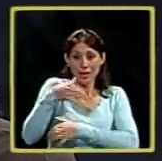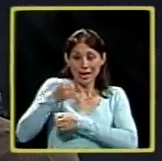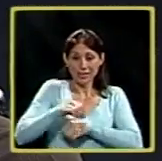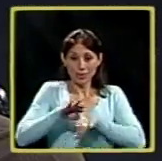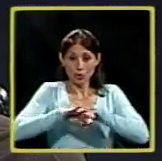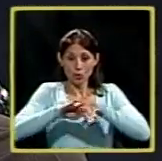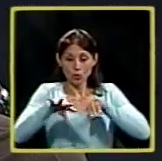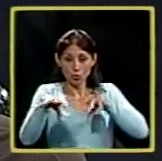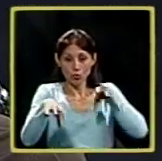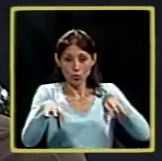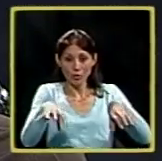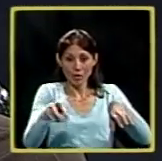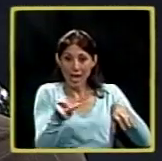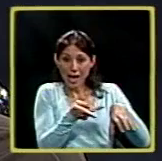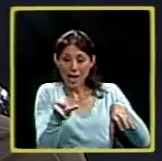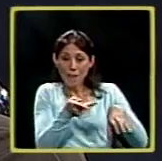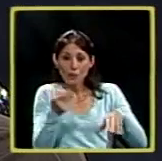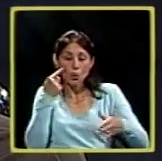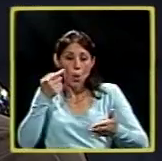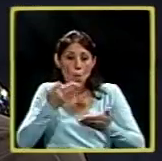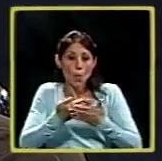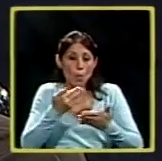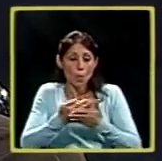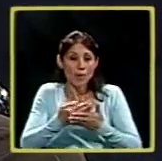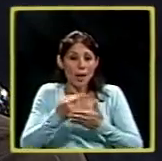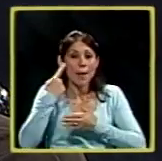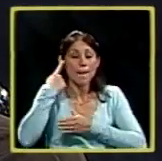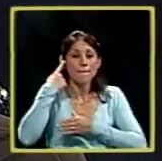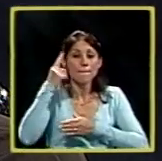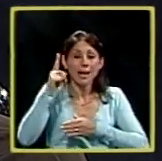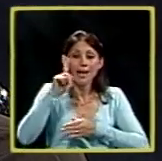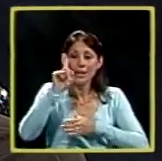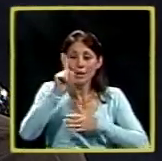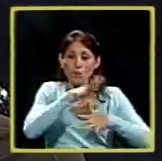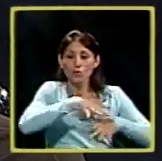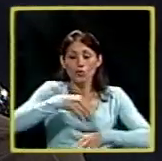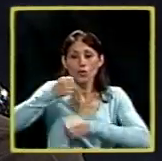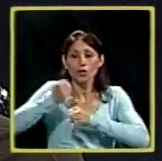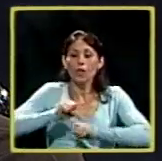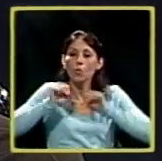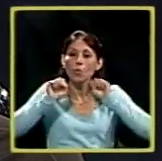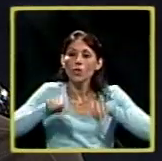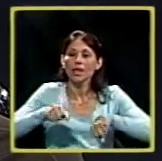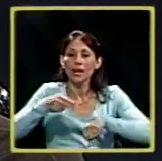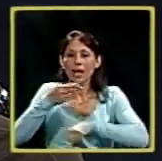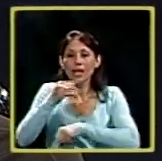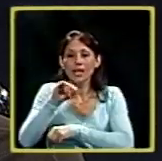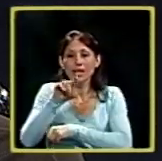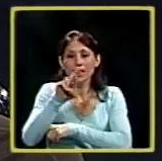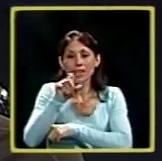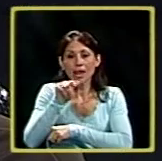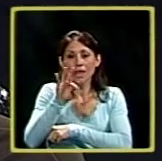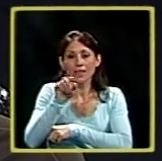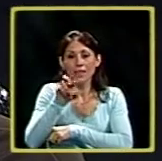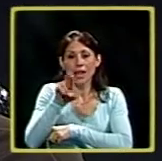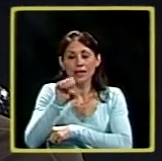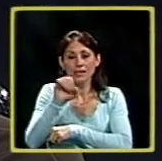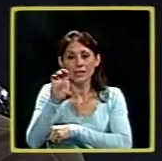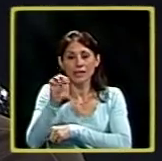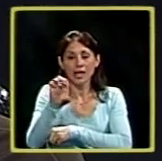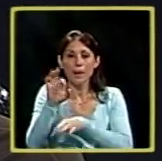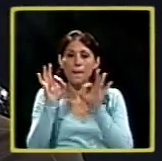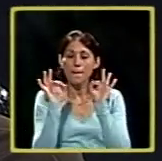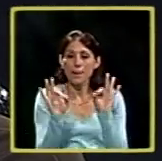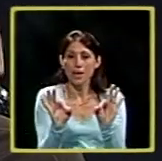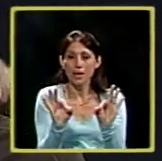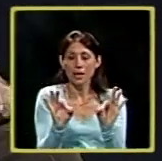poder hidratarse adecuadamente tomando suficiente líquido y un poco líquido para el aseo personal,